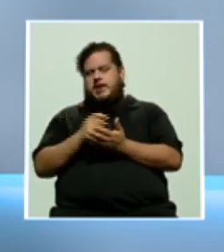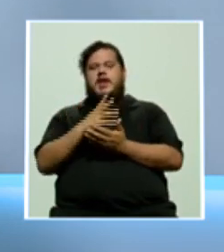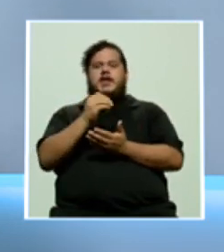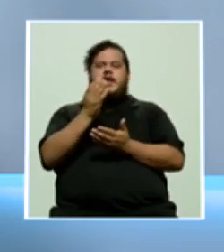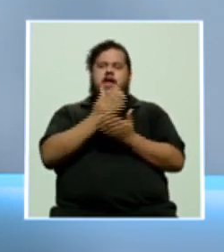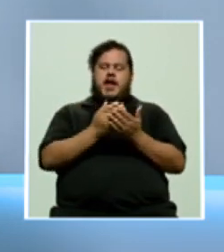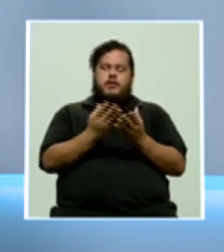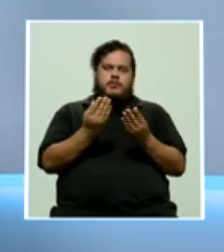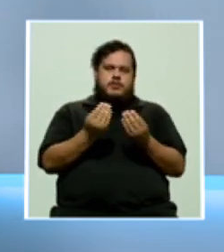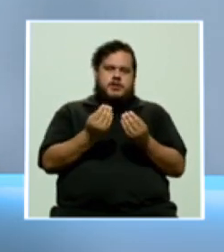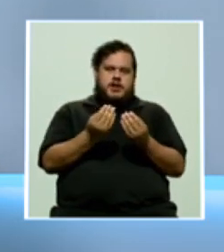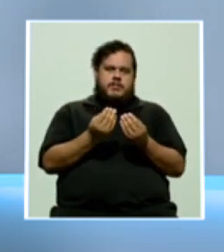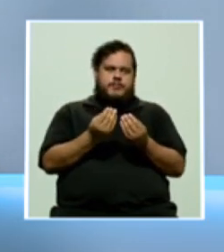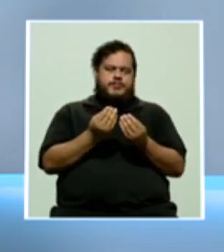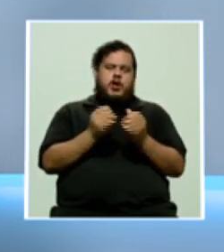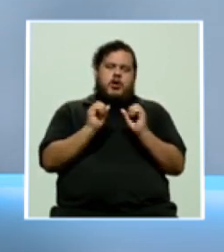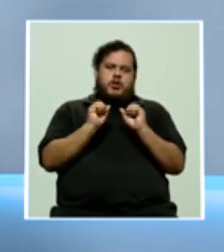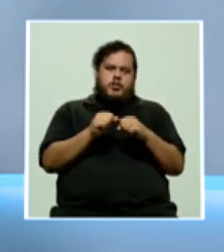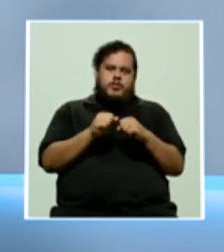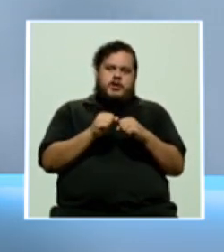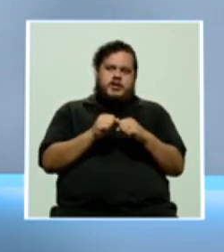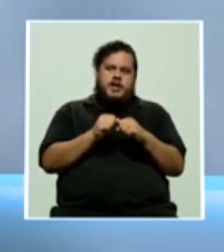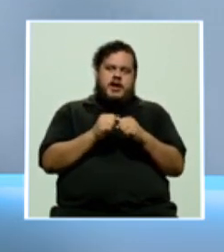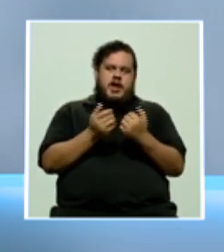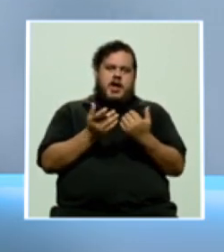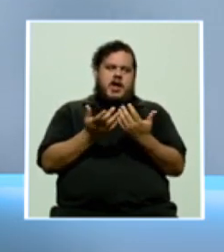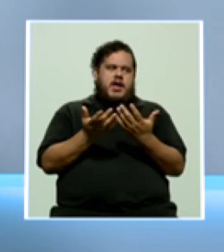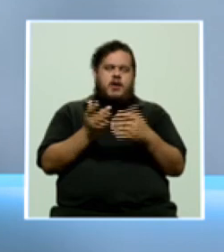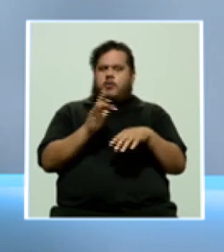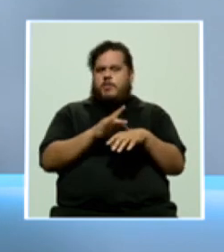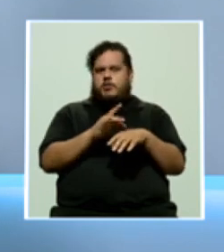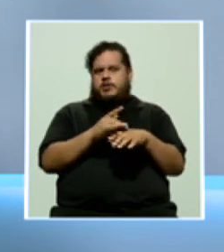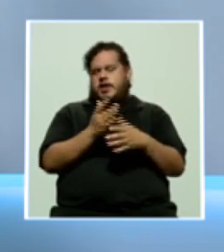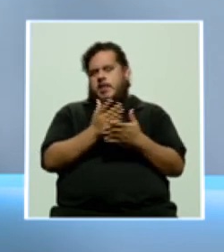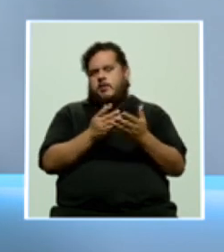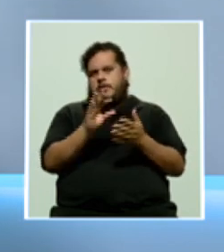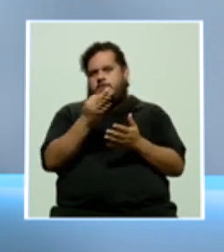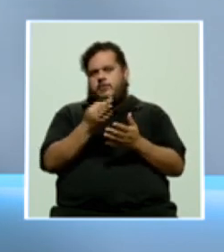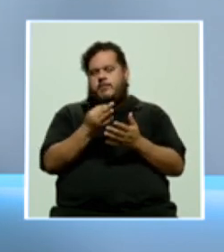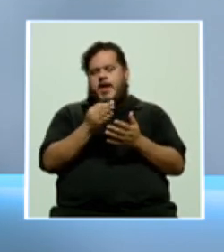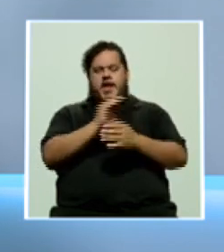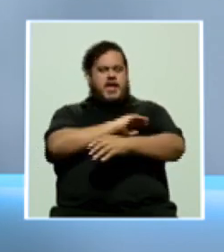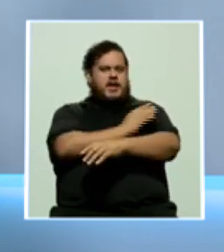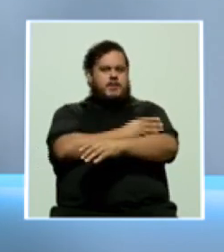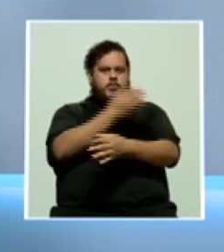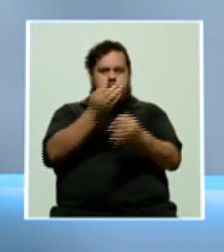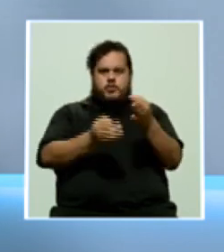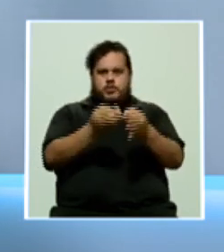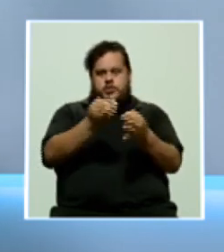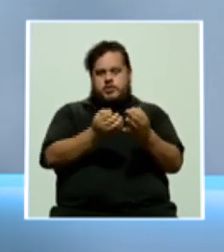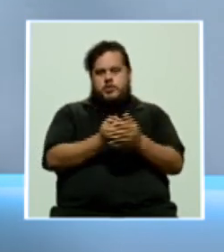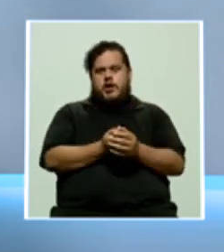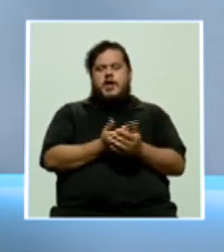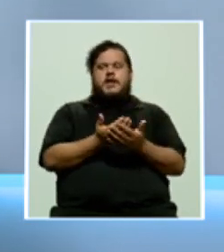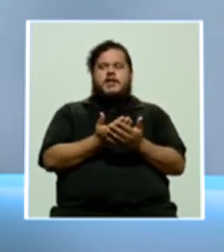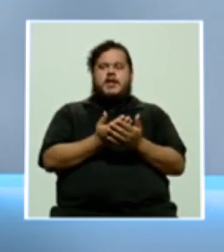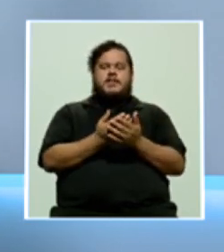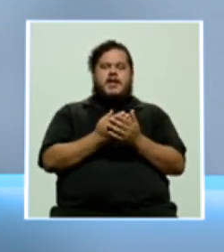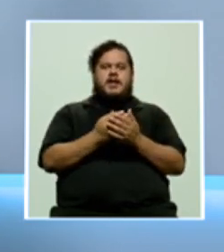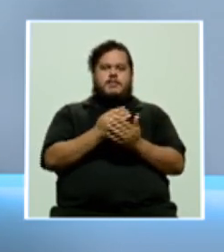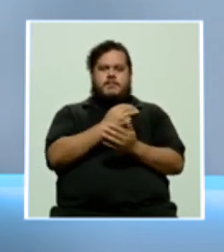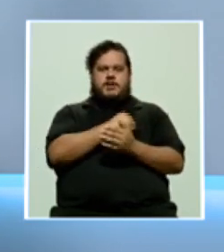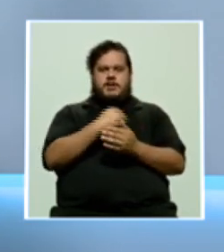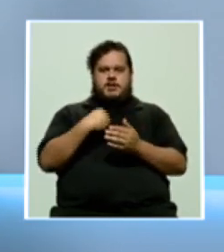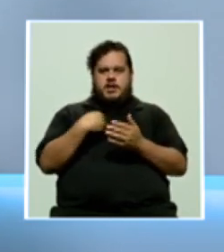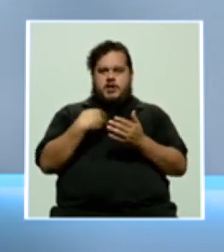inclusive también lo que podría ser un manoseo, por llamarlo de alguna manera, en el Poder Judicial si fuese el Ministerio de Planificación